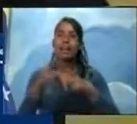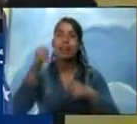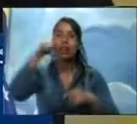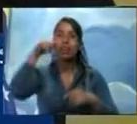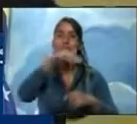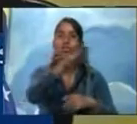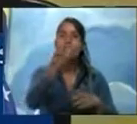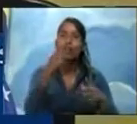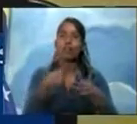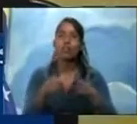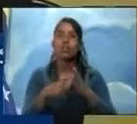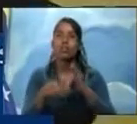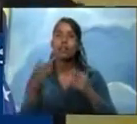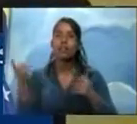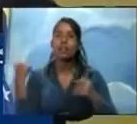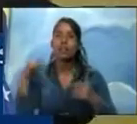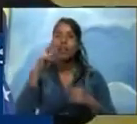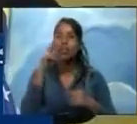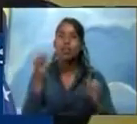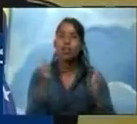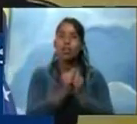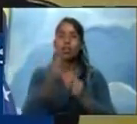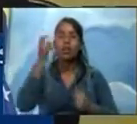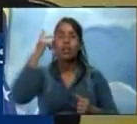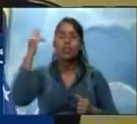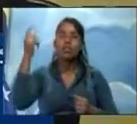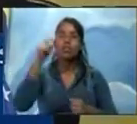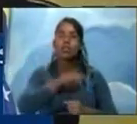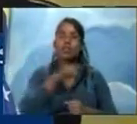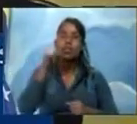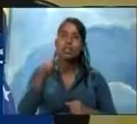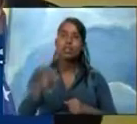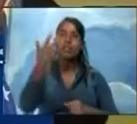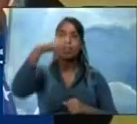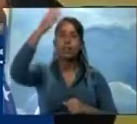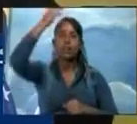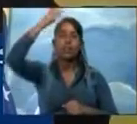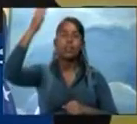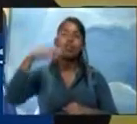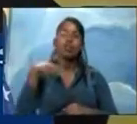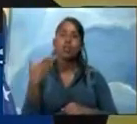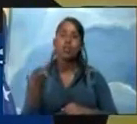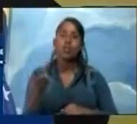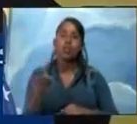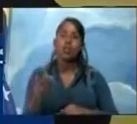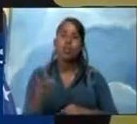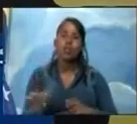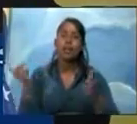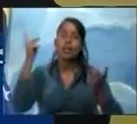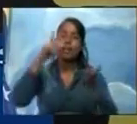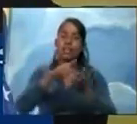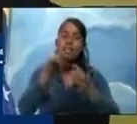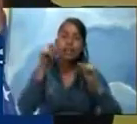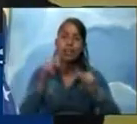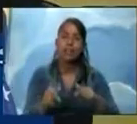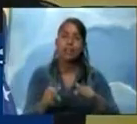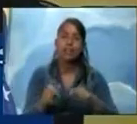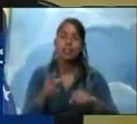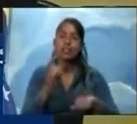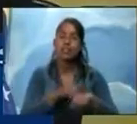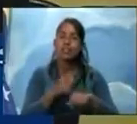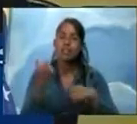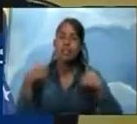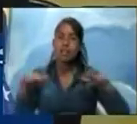y aquellas cosas que tenían que ver con el sueño de Nabucodonosor. Lo que llegue en esta